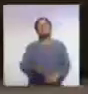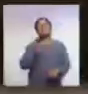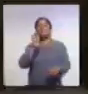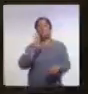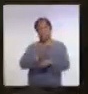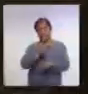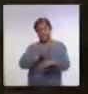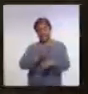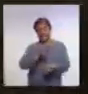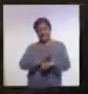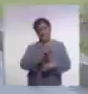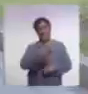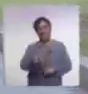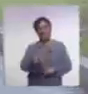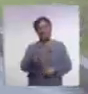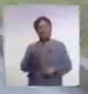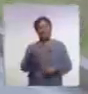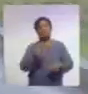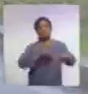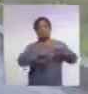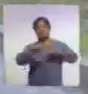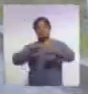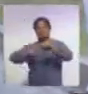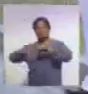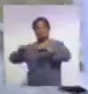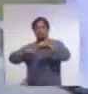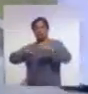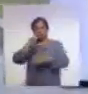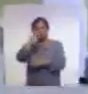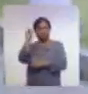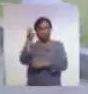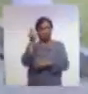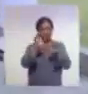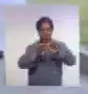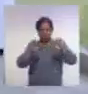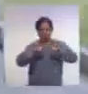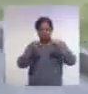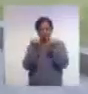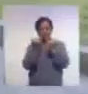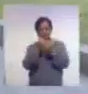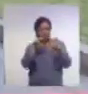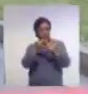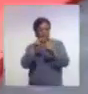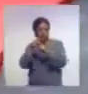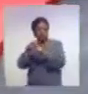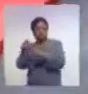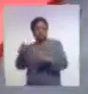del BRICS en la innovación, la economía digital y la lucha contra crímenes internacionales